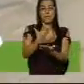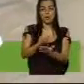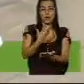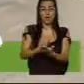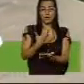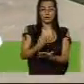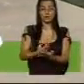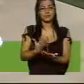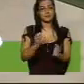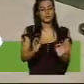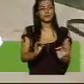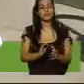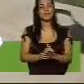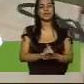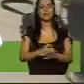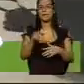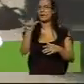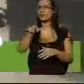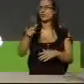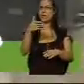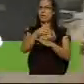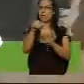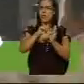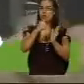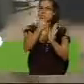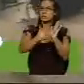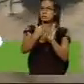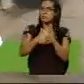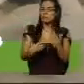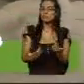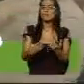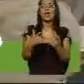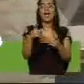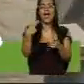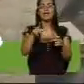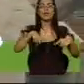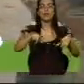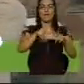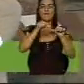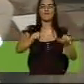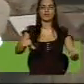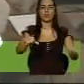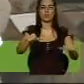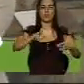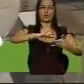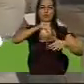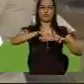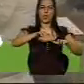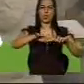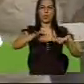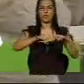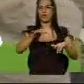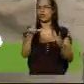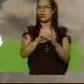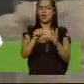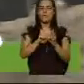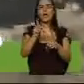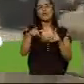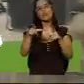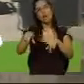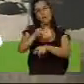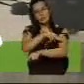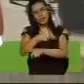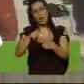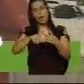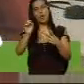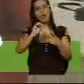oleada. ¿Dónde se registra la gente? La gente se registra en los puntos fijos, tanto en los centros, algunos centros de salud como en